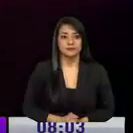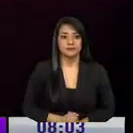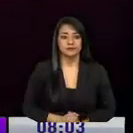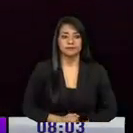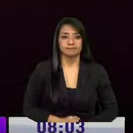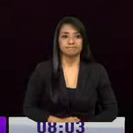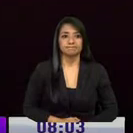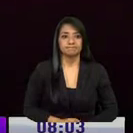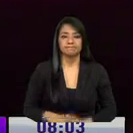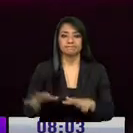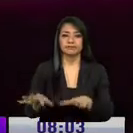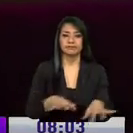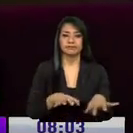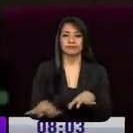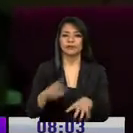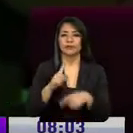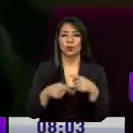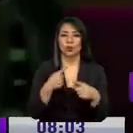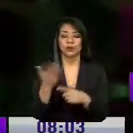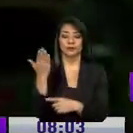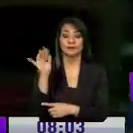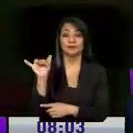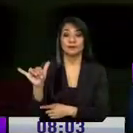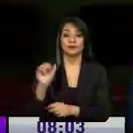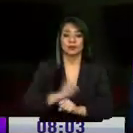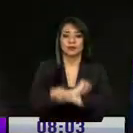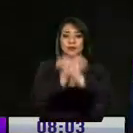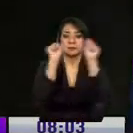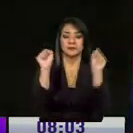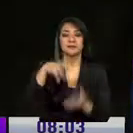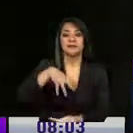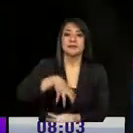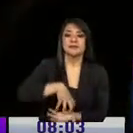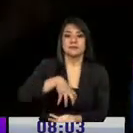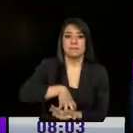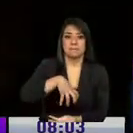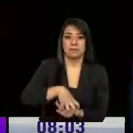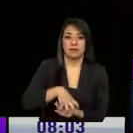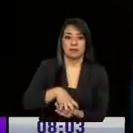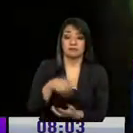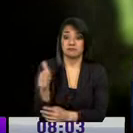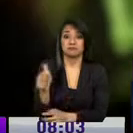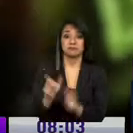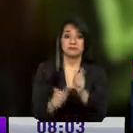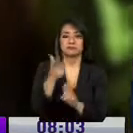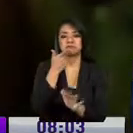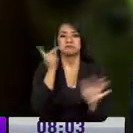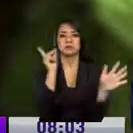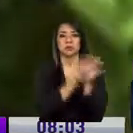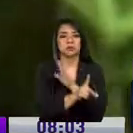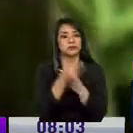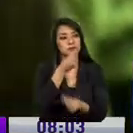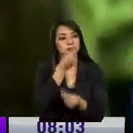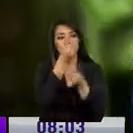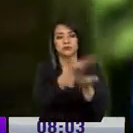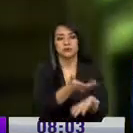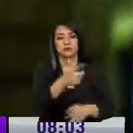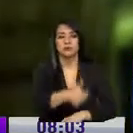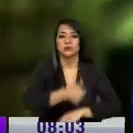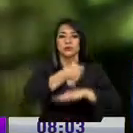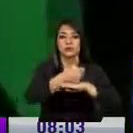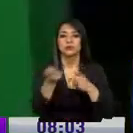El operativo se ejecutó la madrugada de este sábado en Cayambe. Fue a través de la denuncia de la ciudadanía que puso en conocimiento de las autoridades